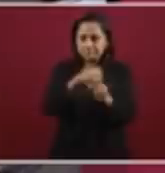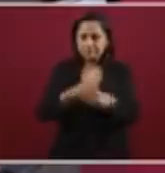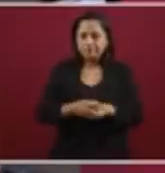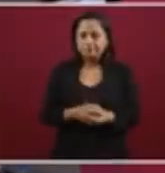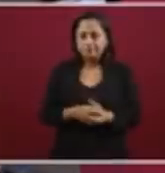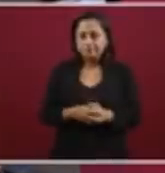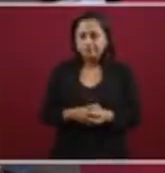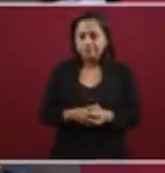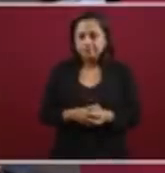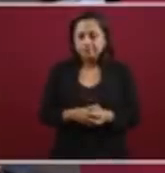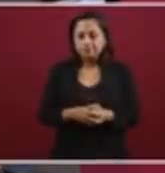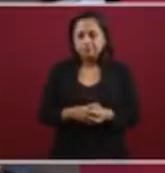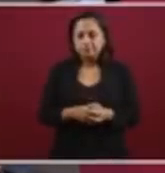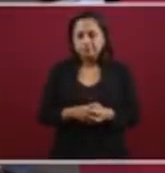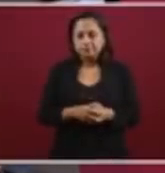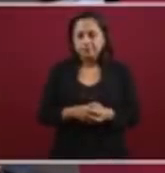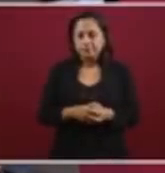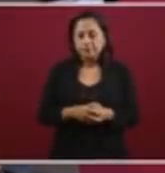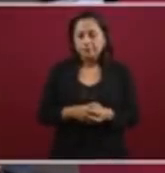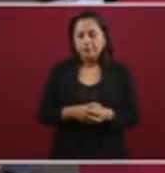de el gobierno